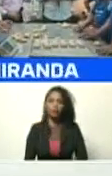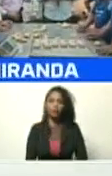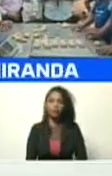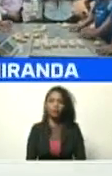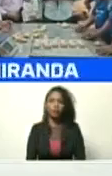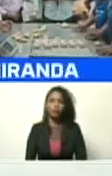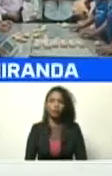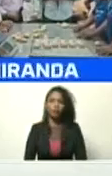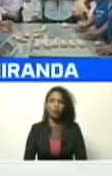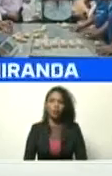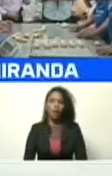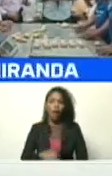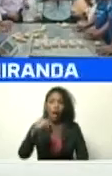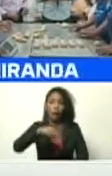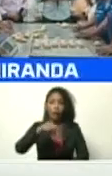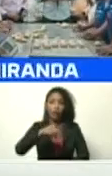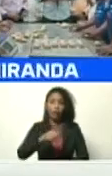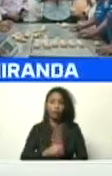Aquí